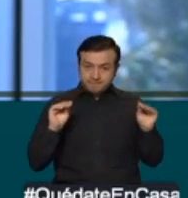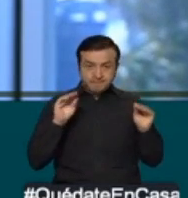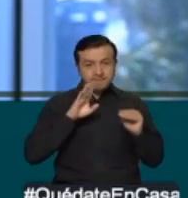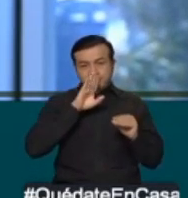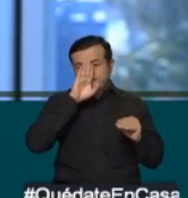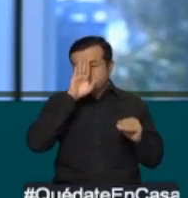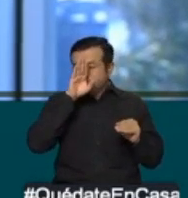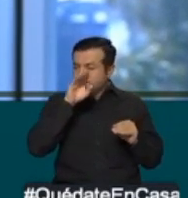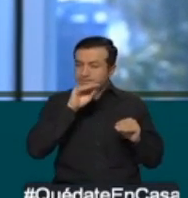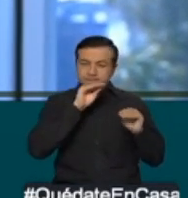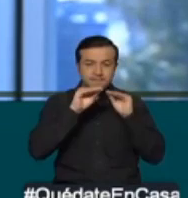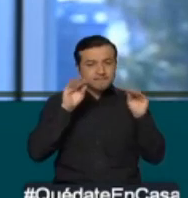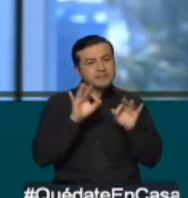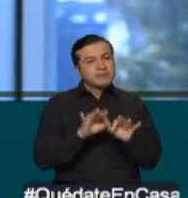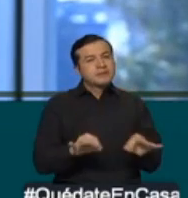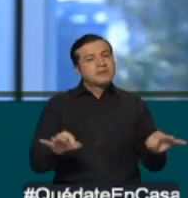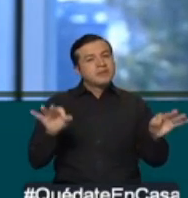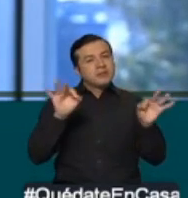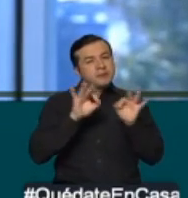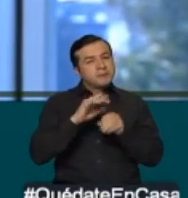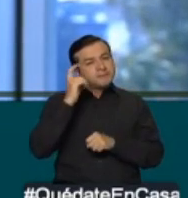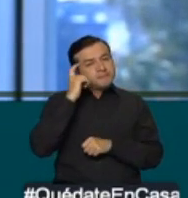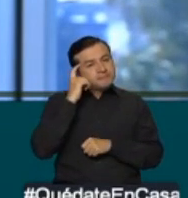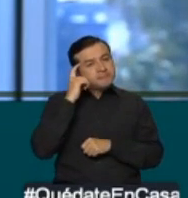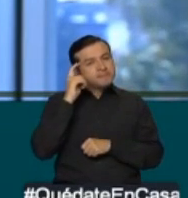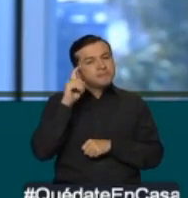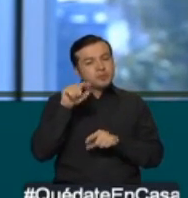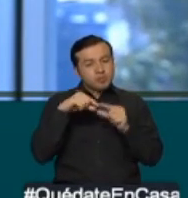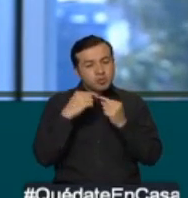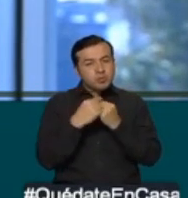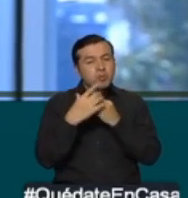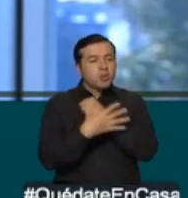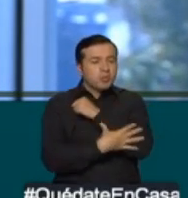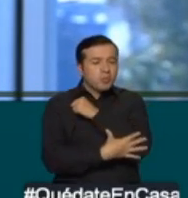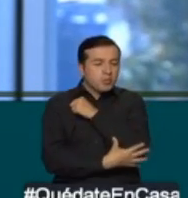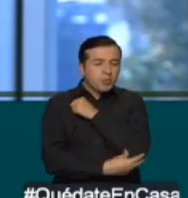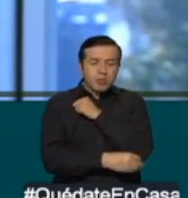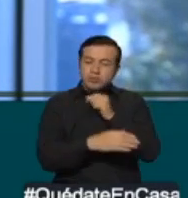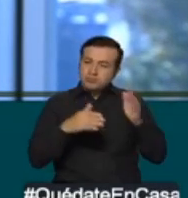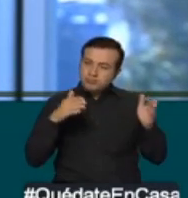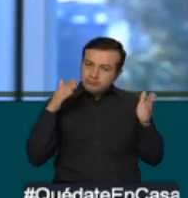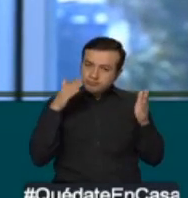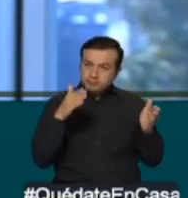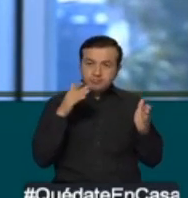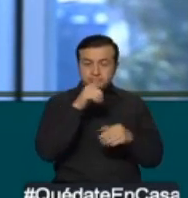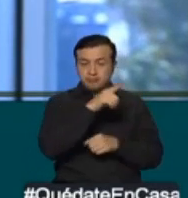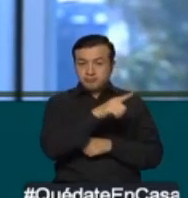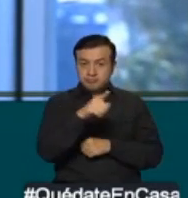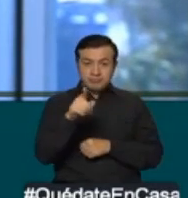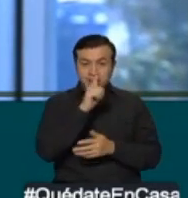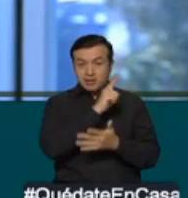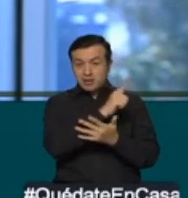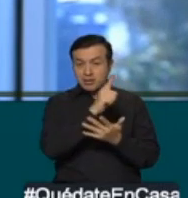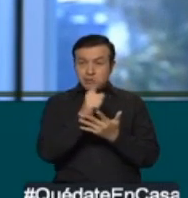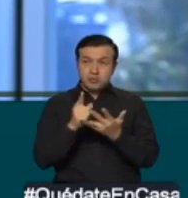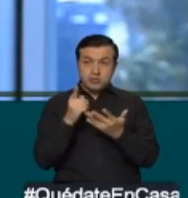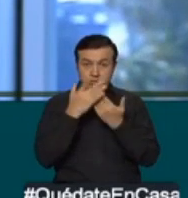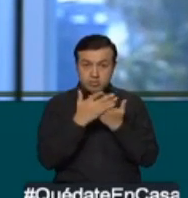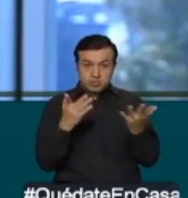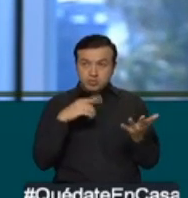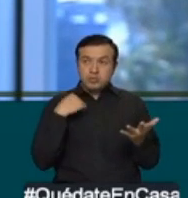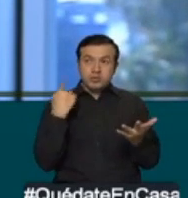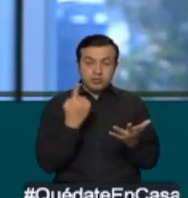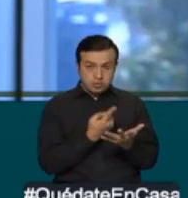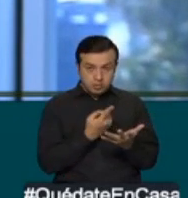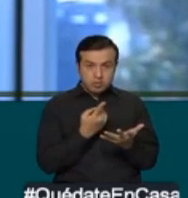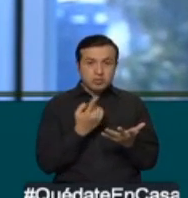en esta necesidad de pensar en los sectores más vulnerables de nuestra sociedad y por ustedes por cada uno de ustedes es que todos